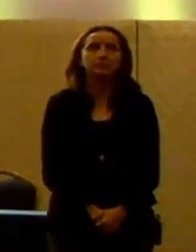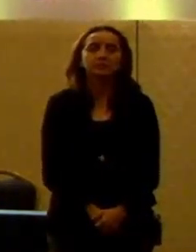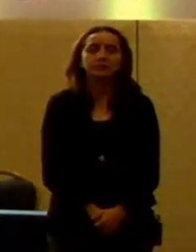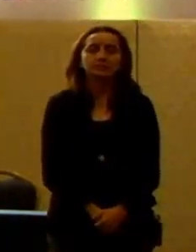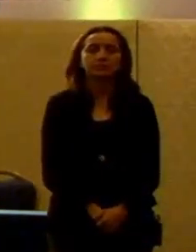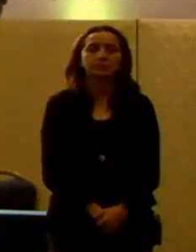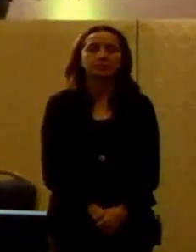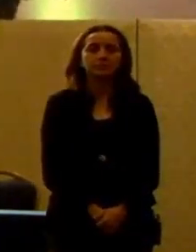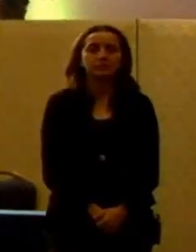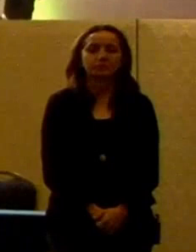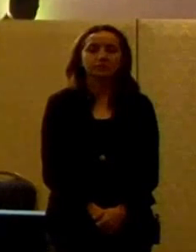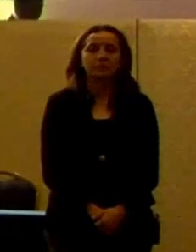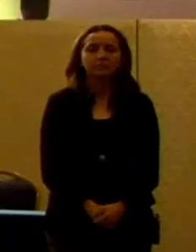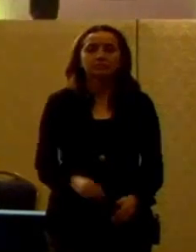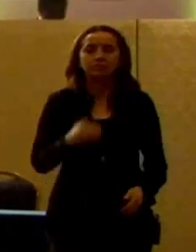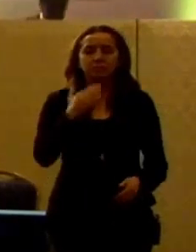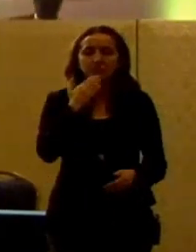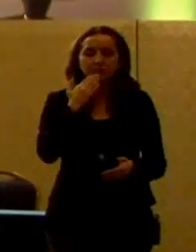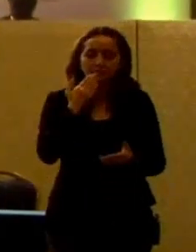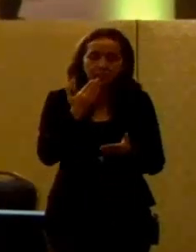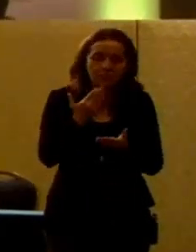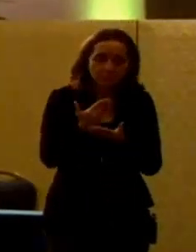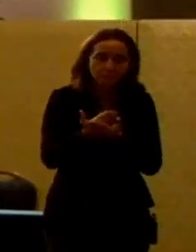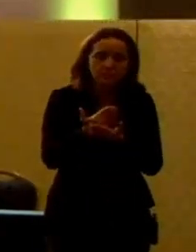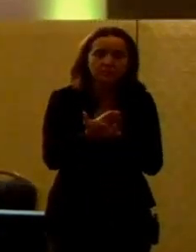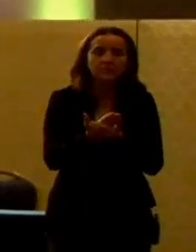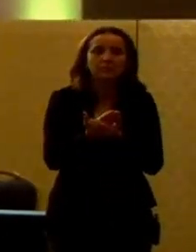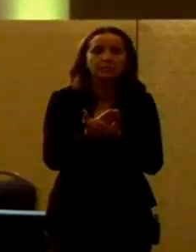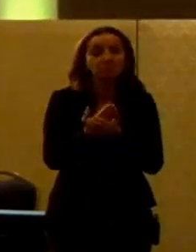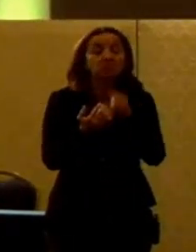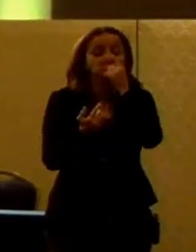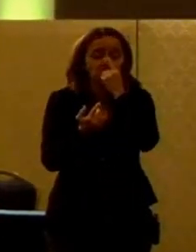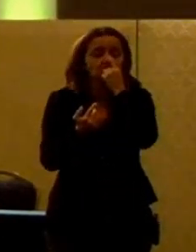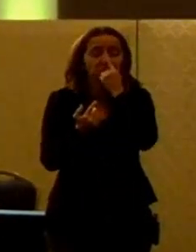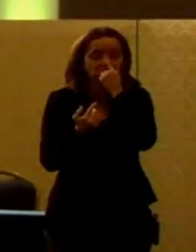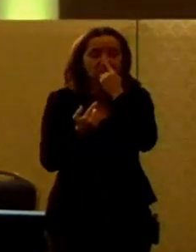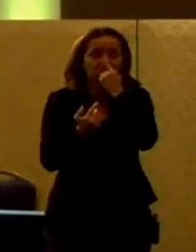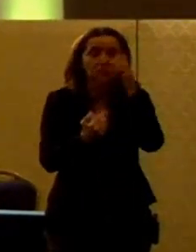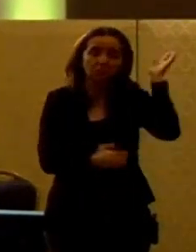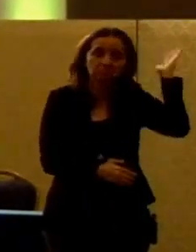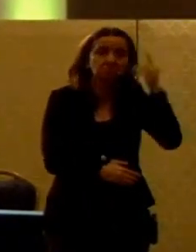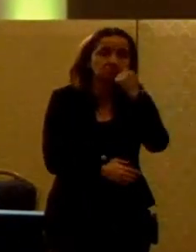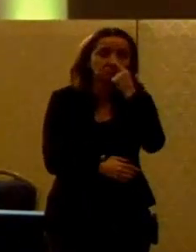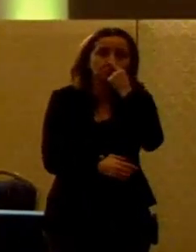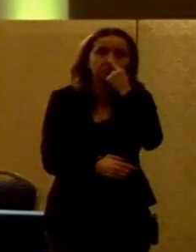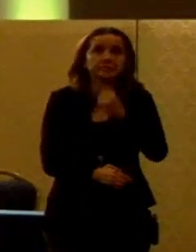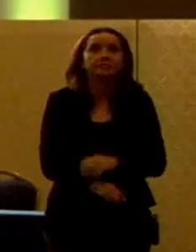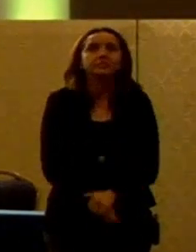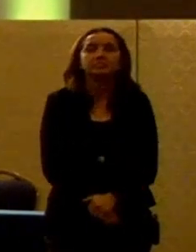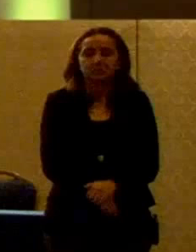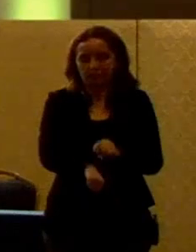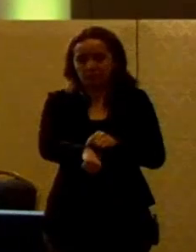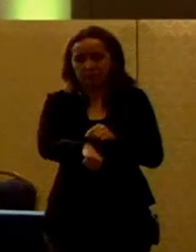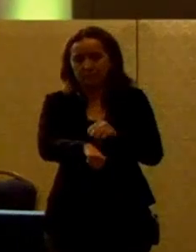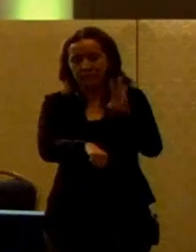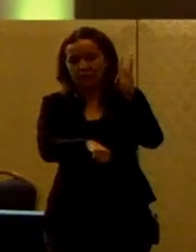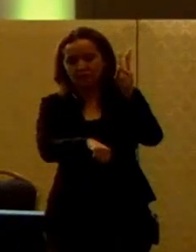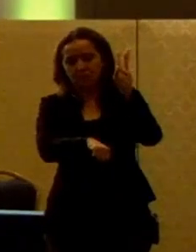Muchas gracias, Salvador. Muy interesante la presentación. Son las